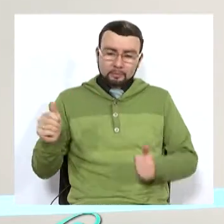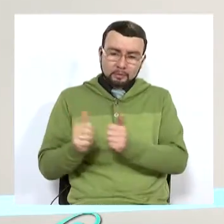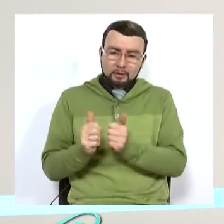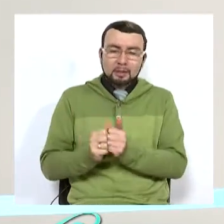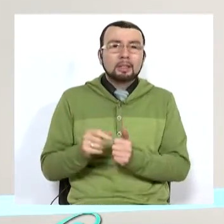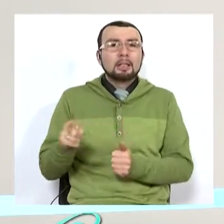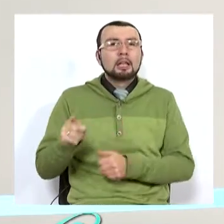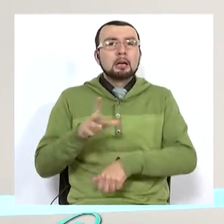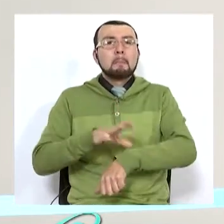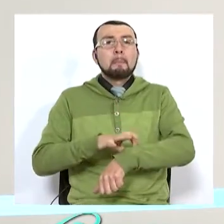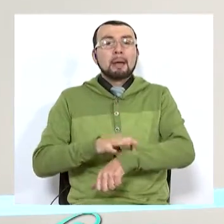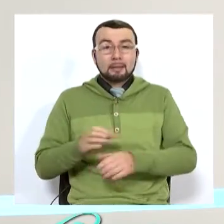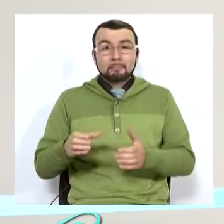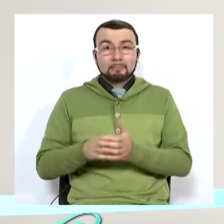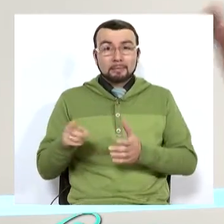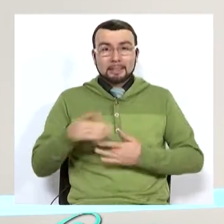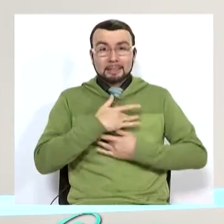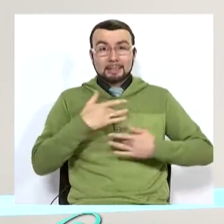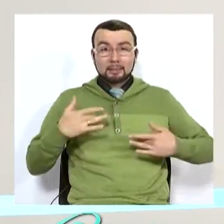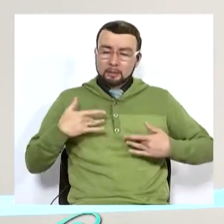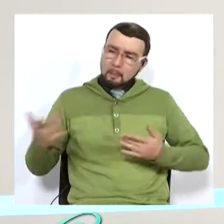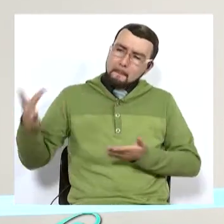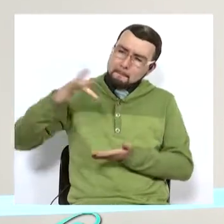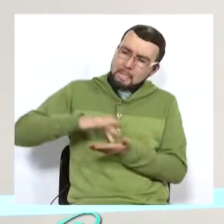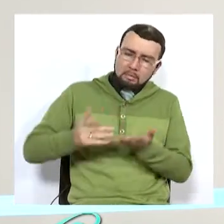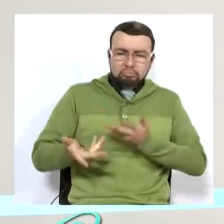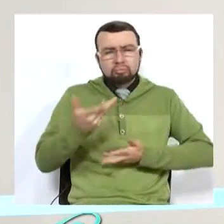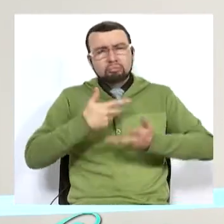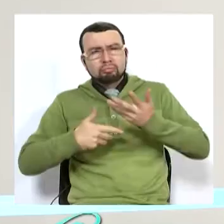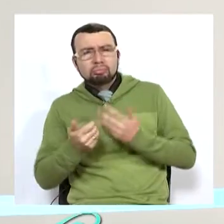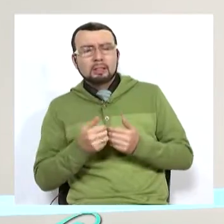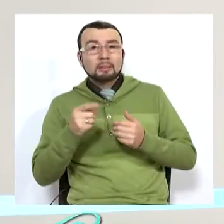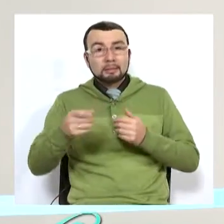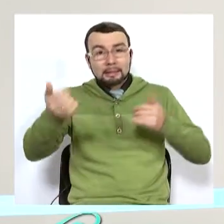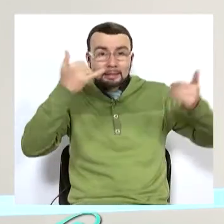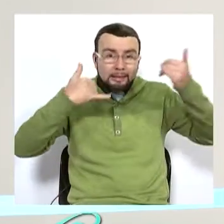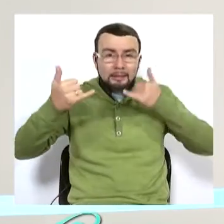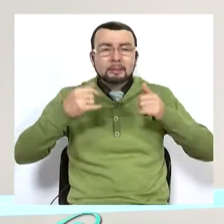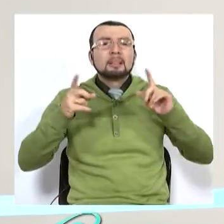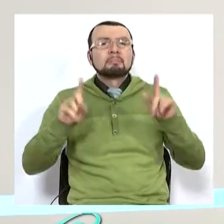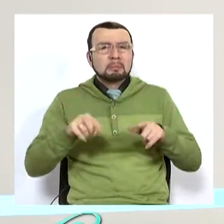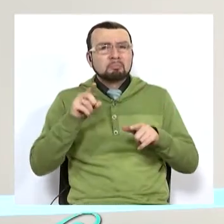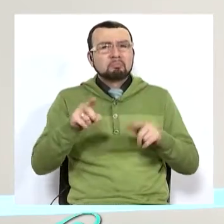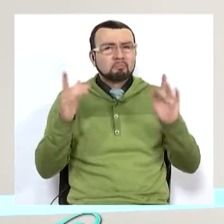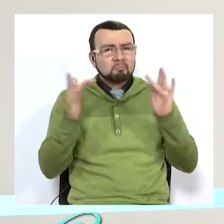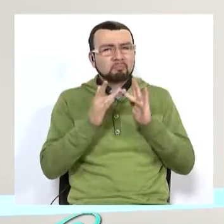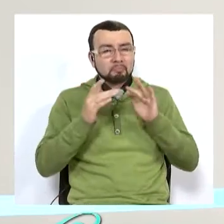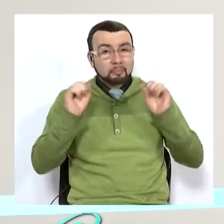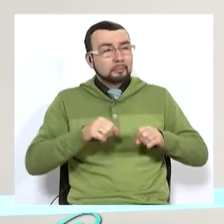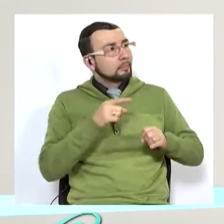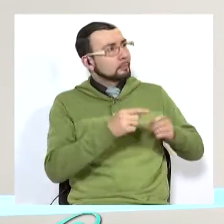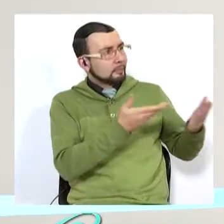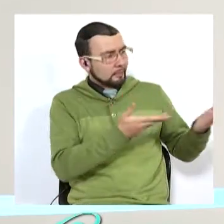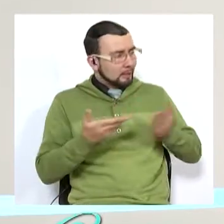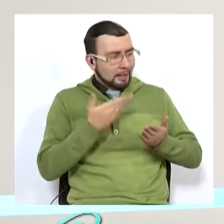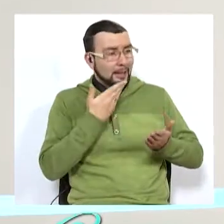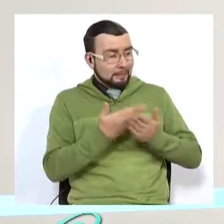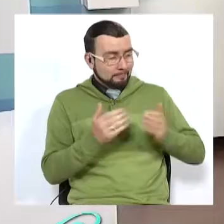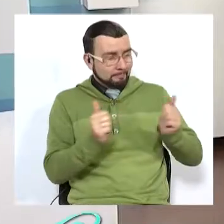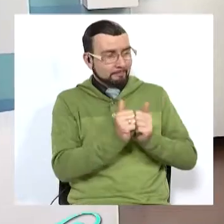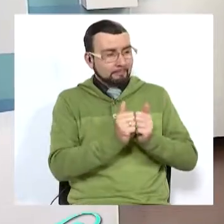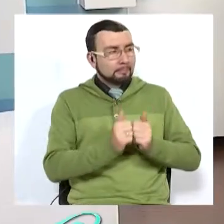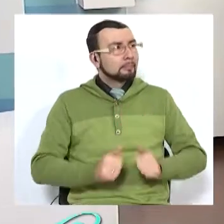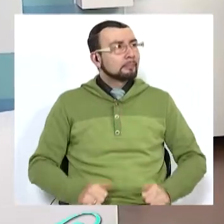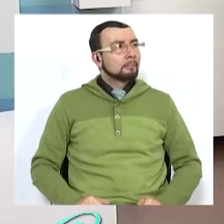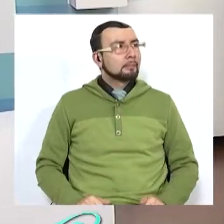de la Salud, y estaremos interactuando y recibiendo llamadas también de todos ustedes en este tema. Doctor Otoniel, muchas gracias por estar con nosotros.